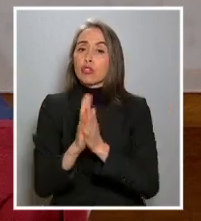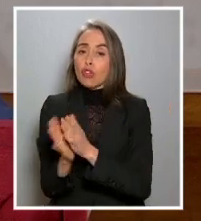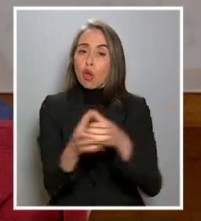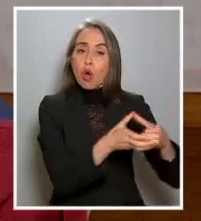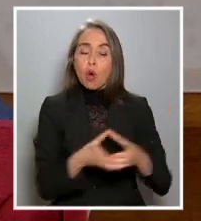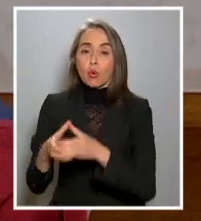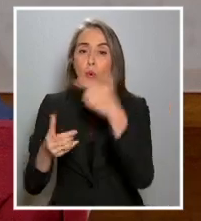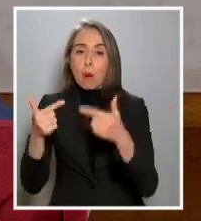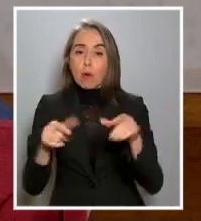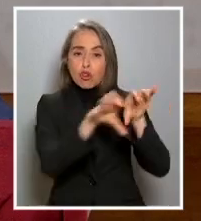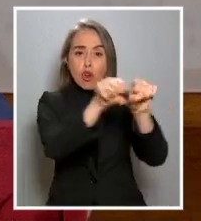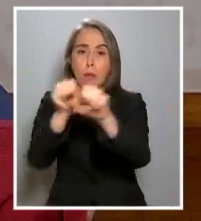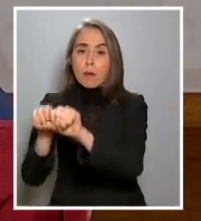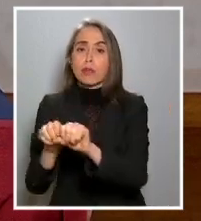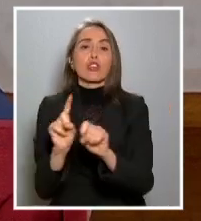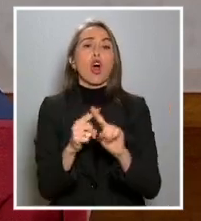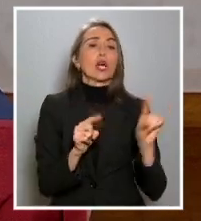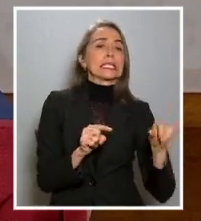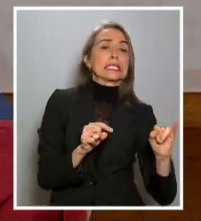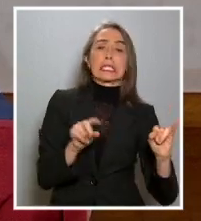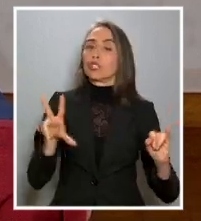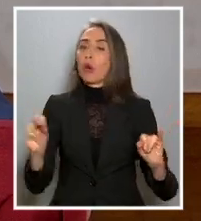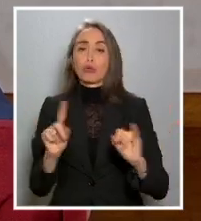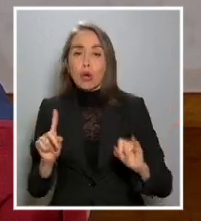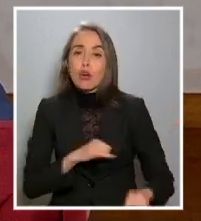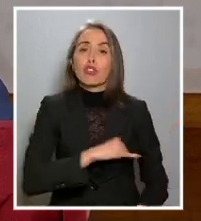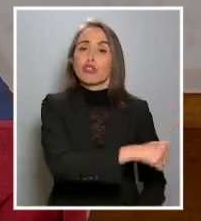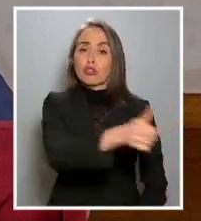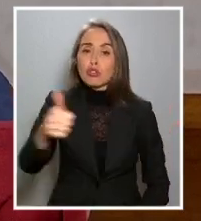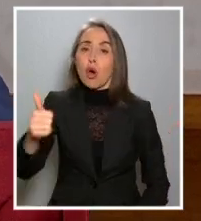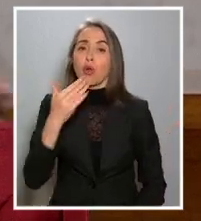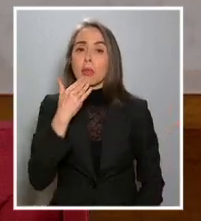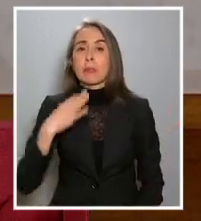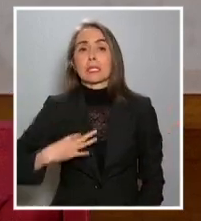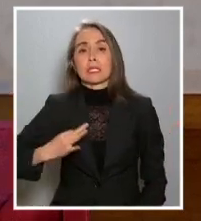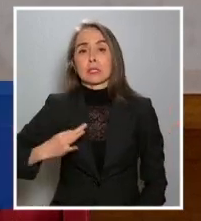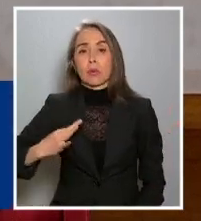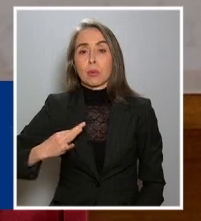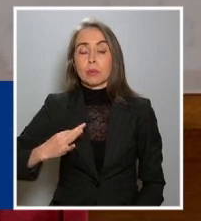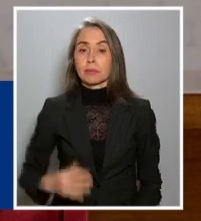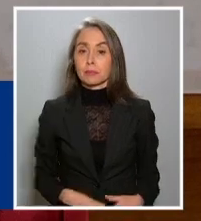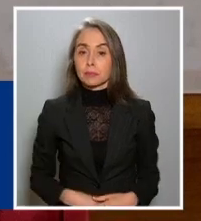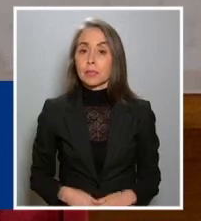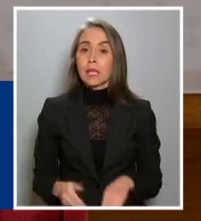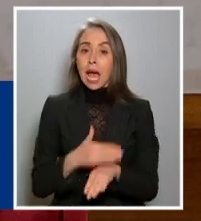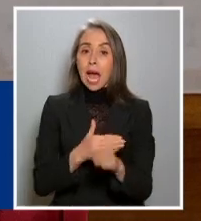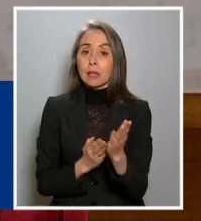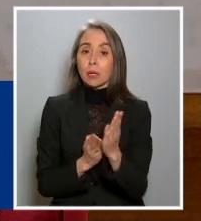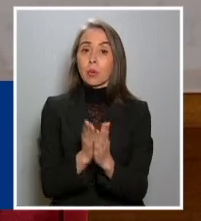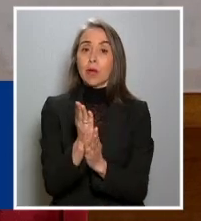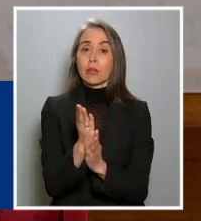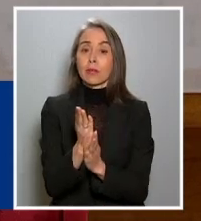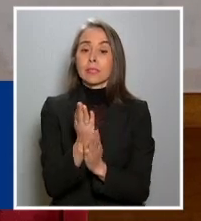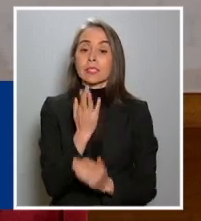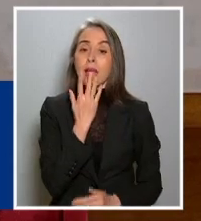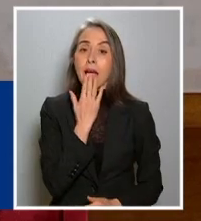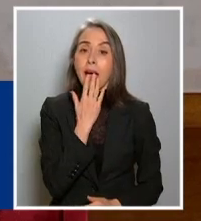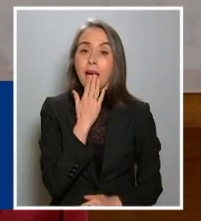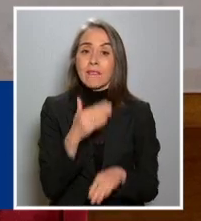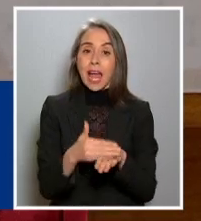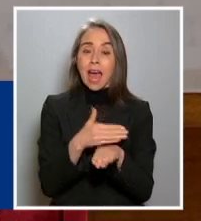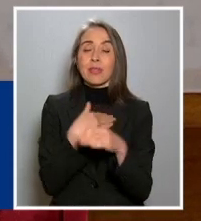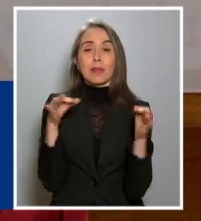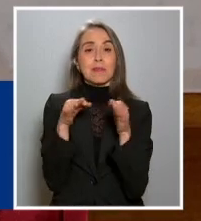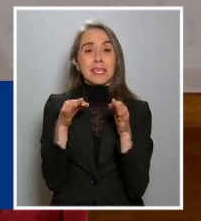sectores políticos sin diferencia y, por cierto, a toda la ciudadanía. Lo dije al comenzar estas palabras en el